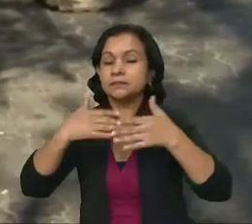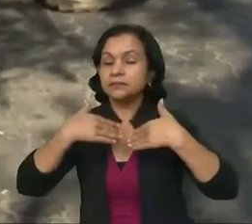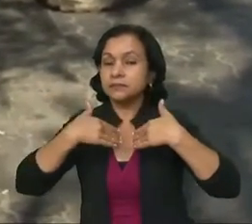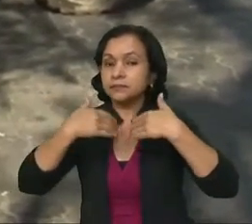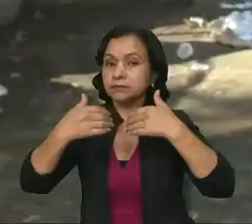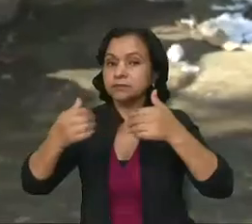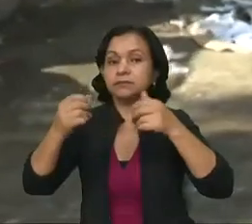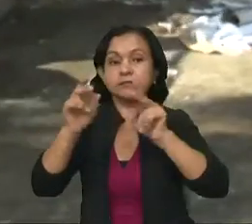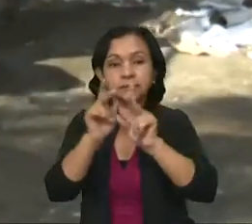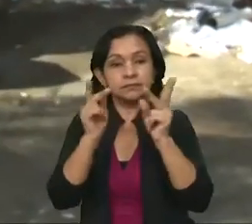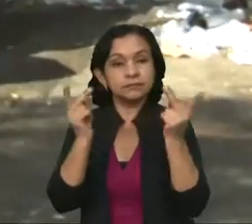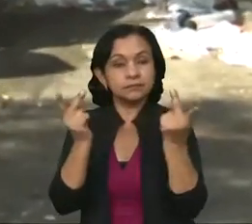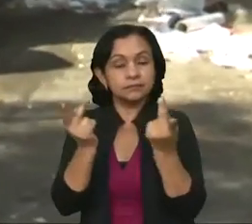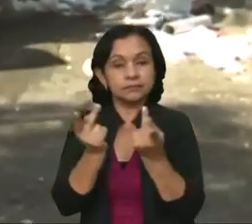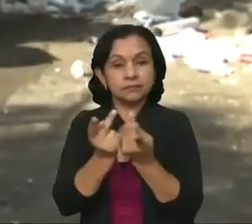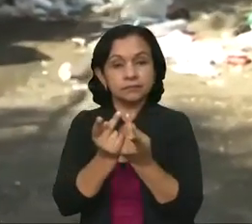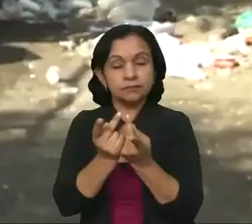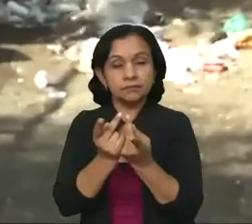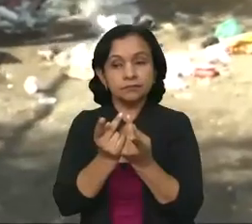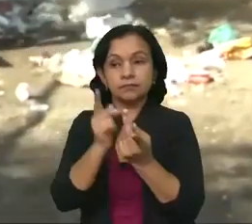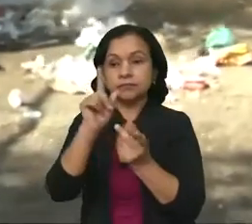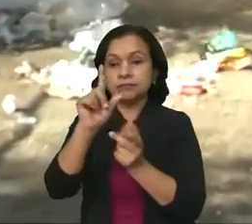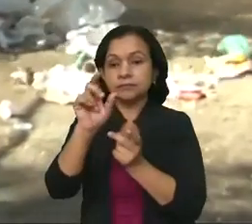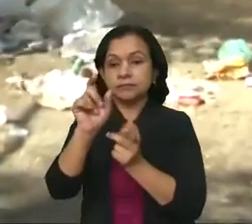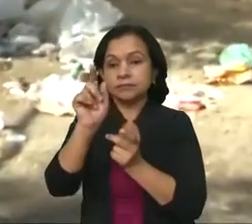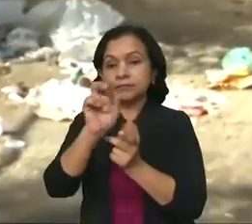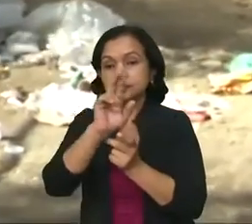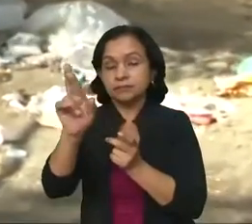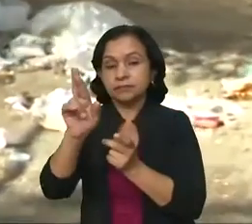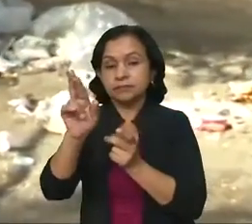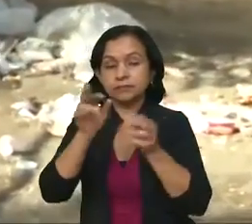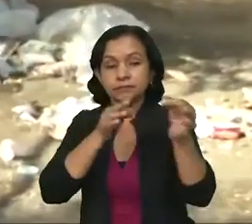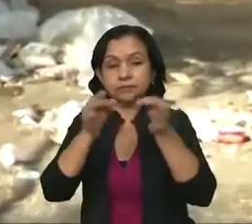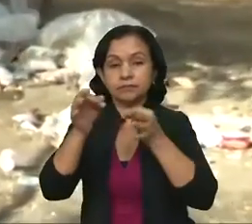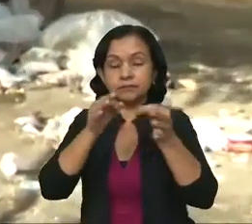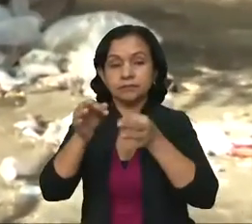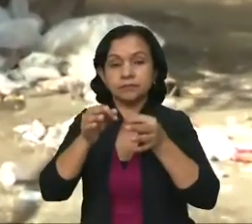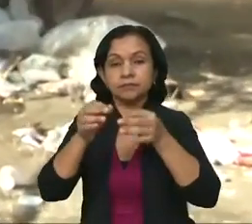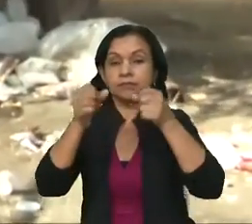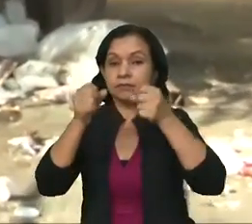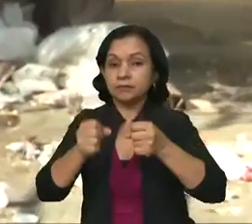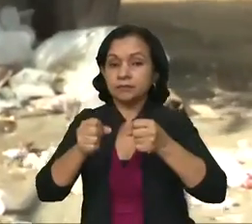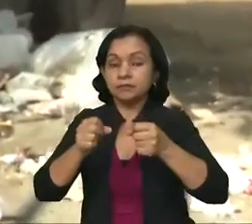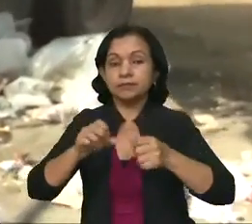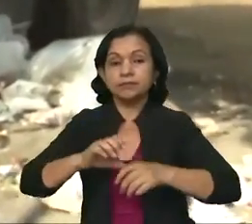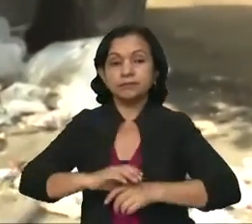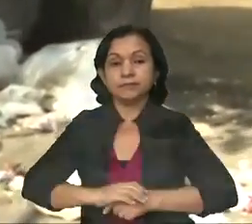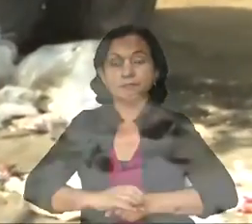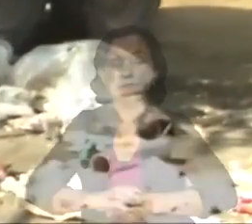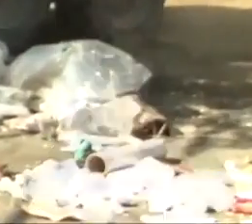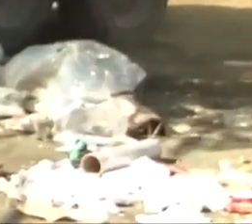de nuestro pueblo. Con cámara de Lester Mora, para el canal parlamentario, les informó Elmer Marcia.